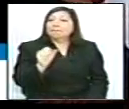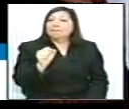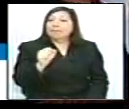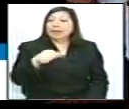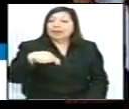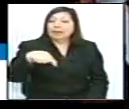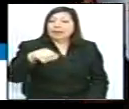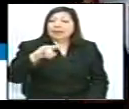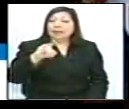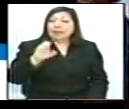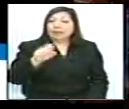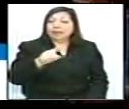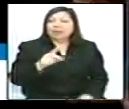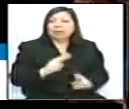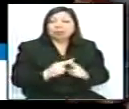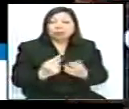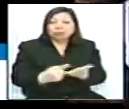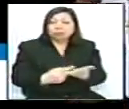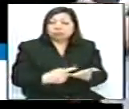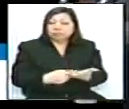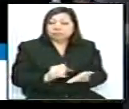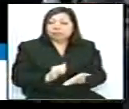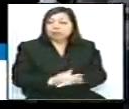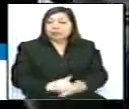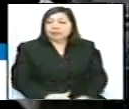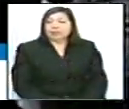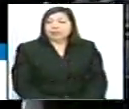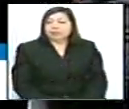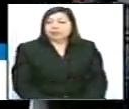presidir la sesión, puesto que